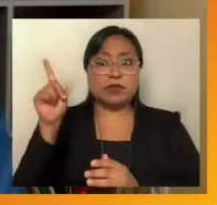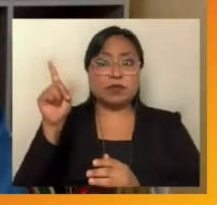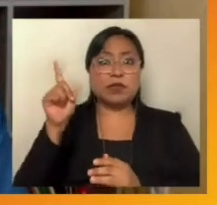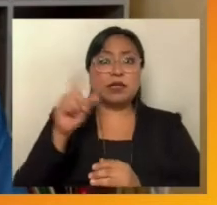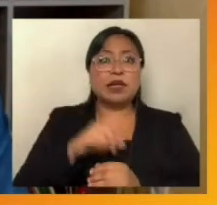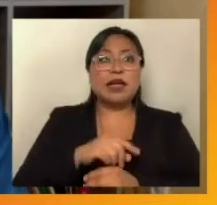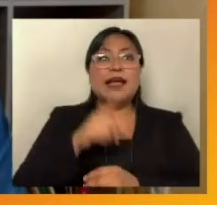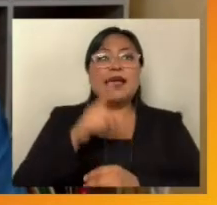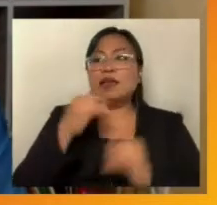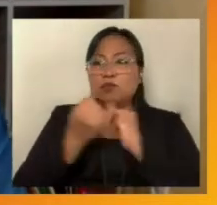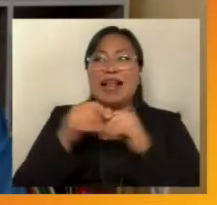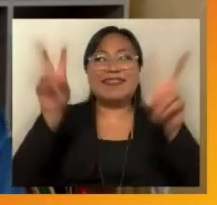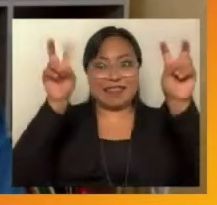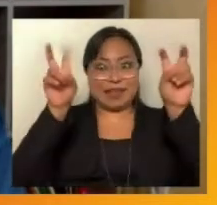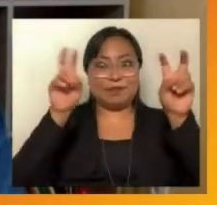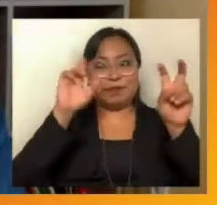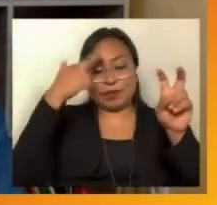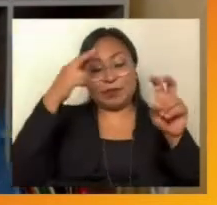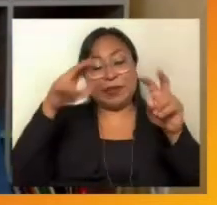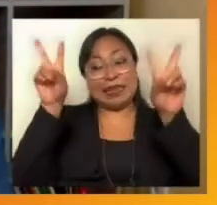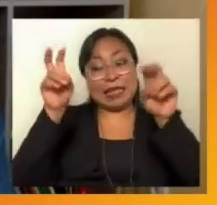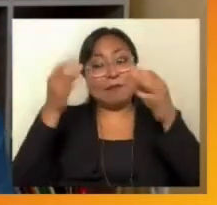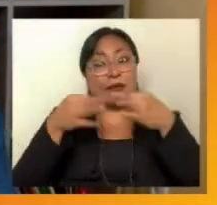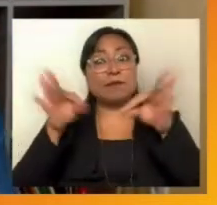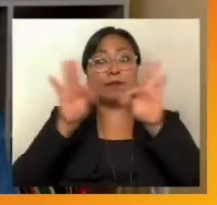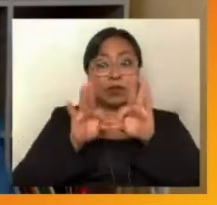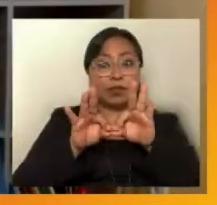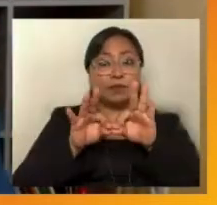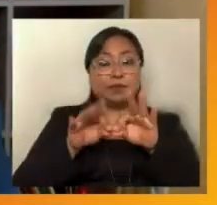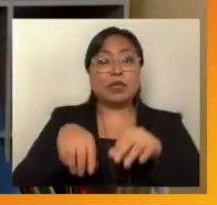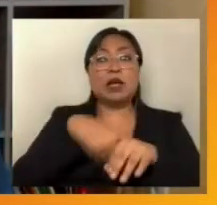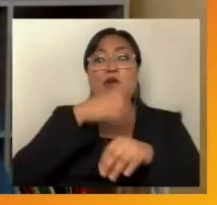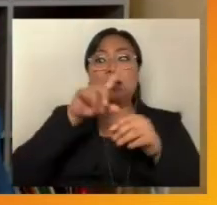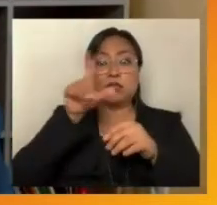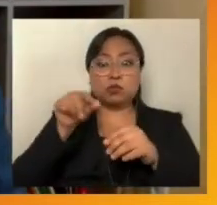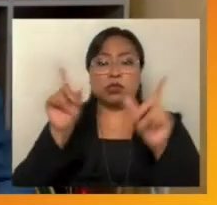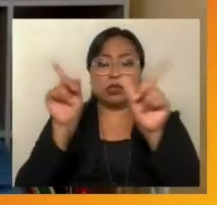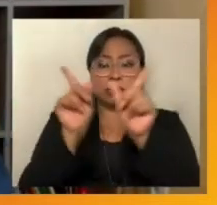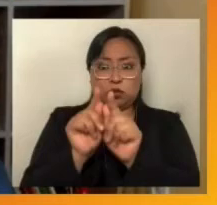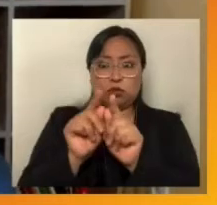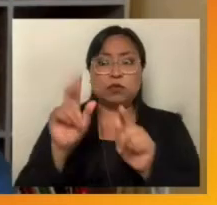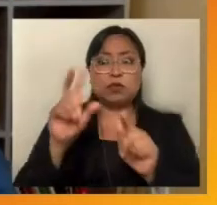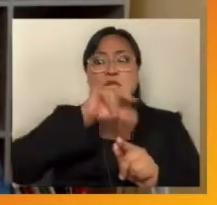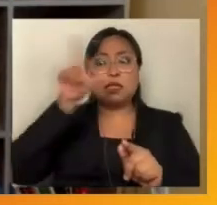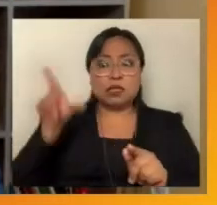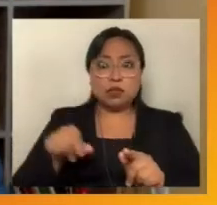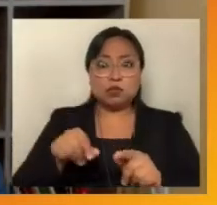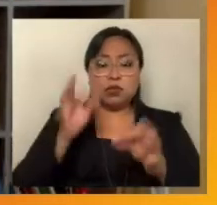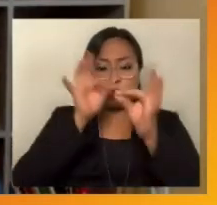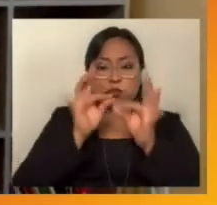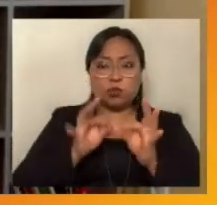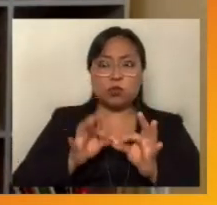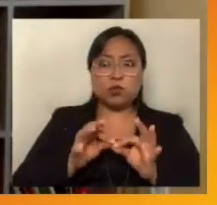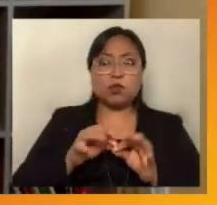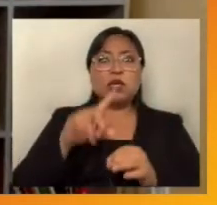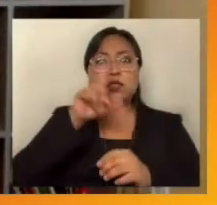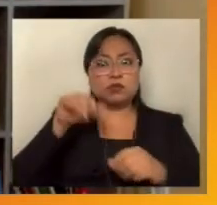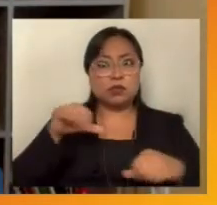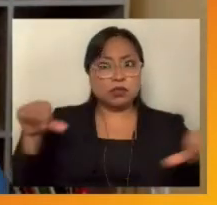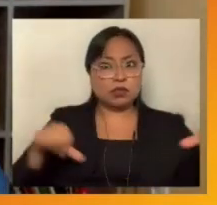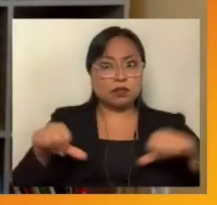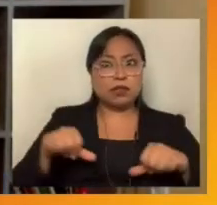atención, resume lo que estás contando, oxigena el texto, llamada a la acción. Aquí está la